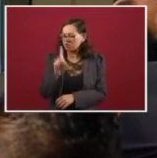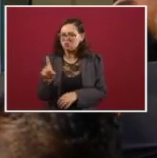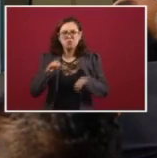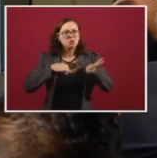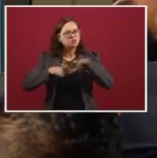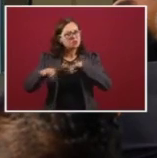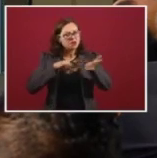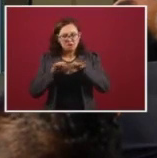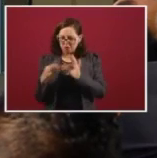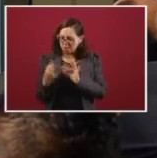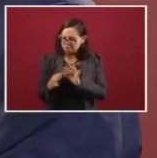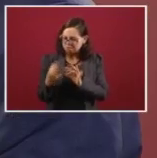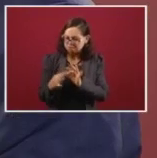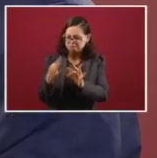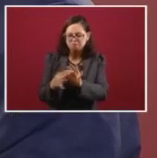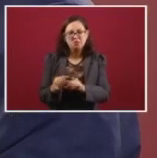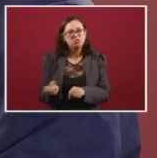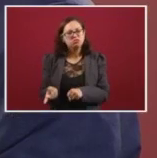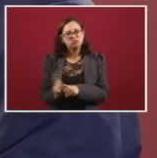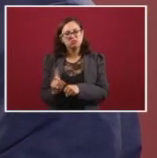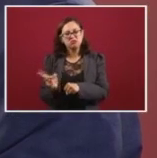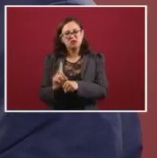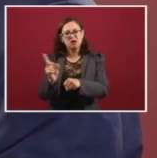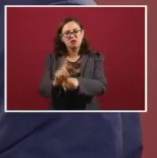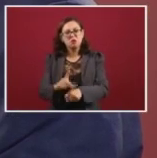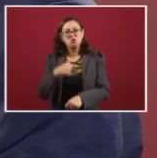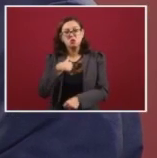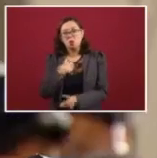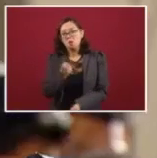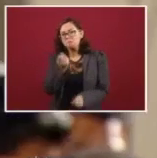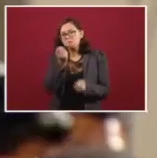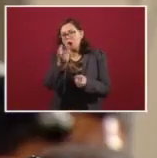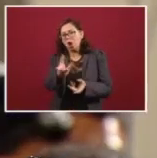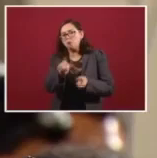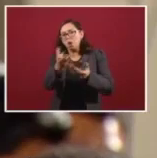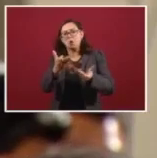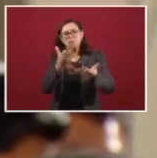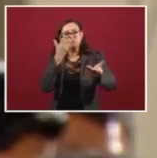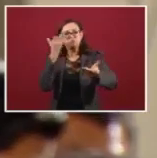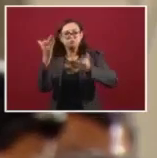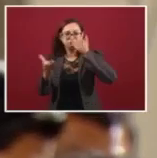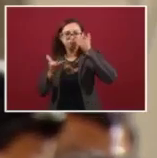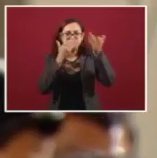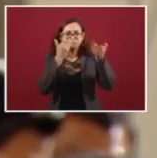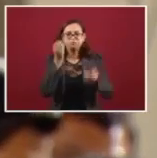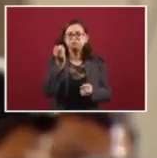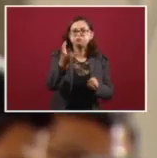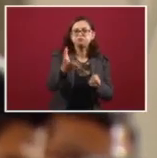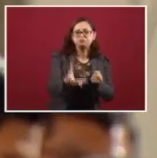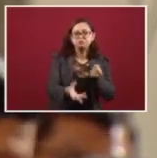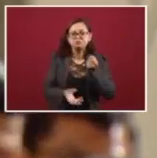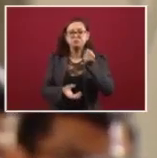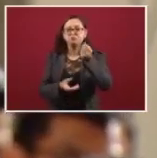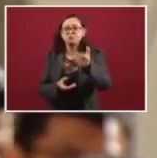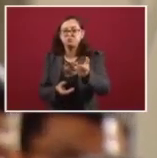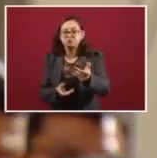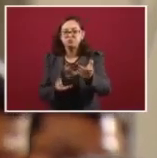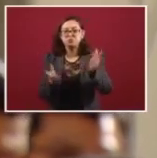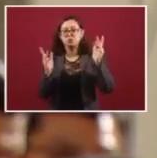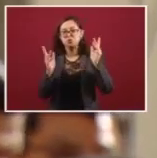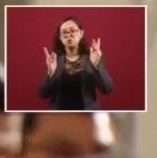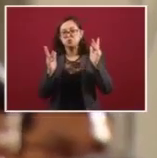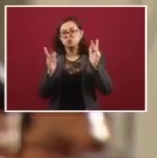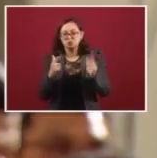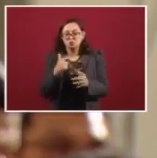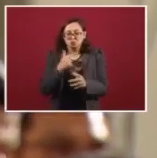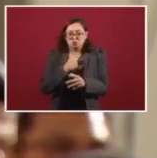diaria. No lo pregunto por echar flores, ni porque pretenda, como usted ha dicho, sea solo un